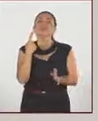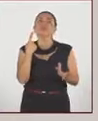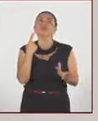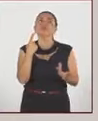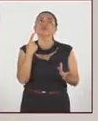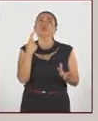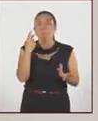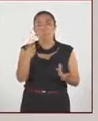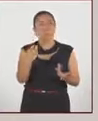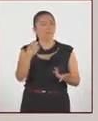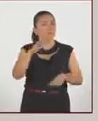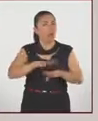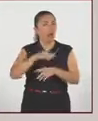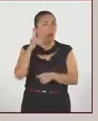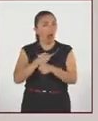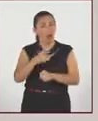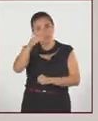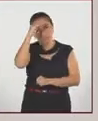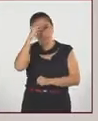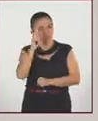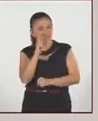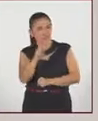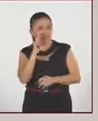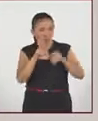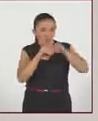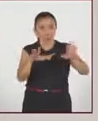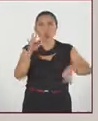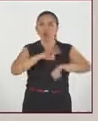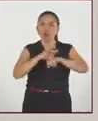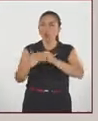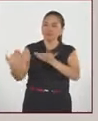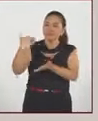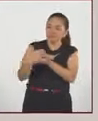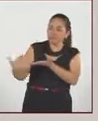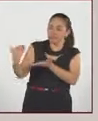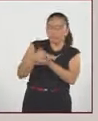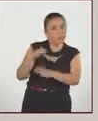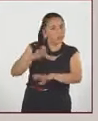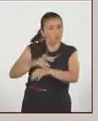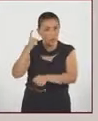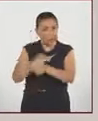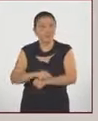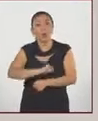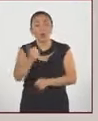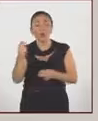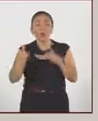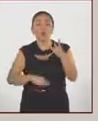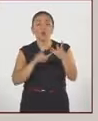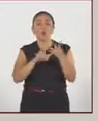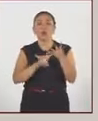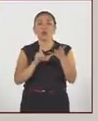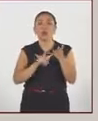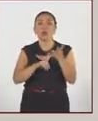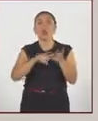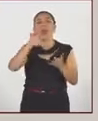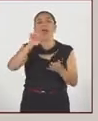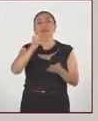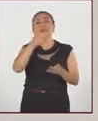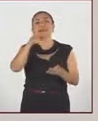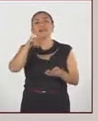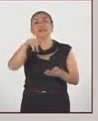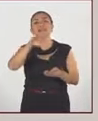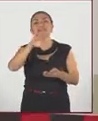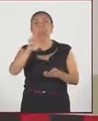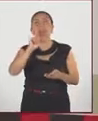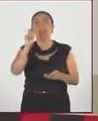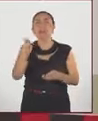yo, que vemos en la consulta, ¿no? Y las fracturas por estrés, los esguinces y luxaciones, que